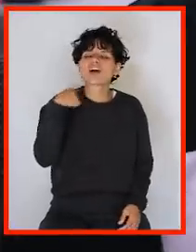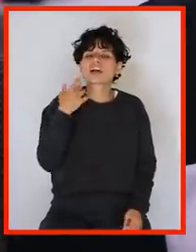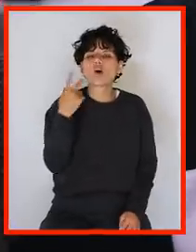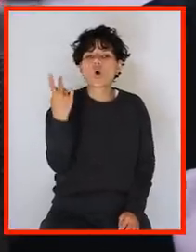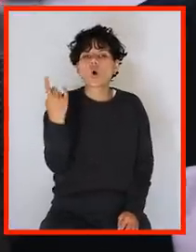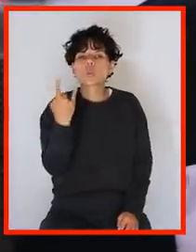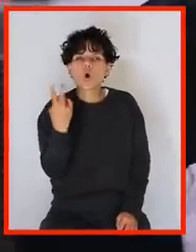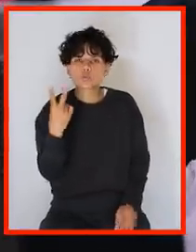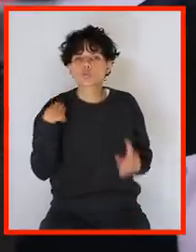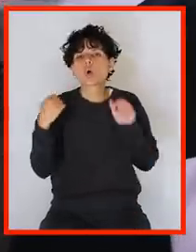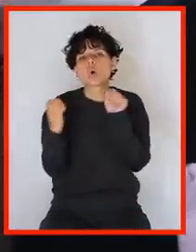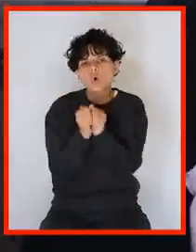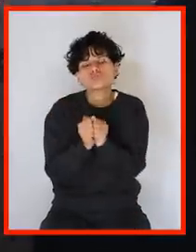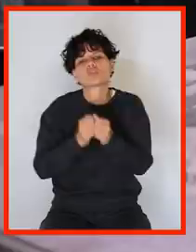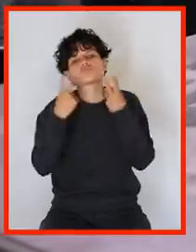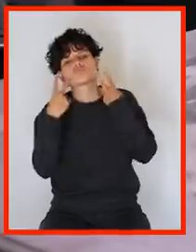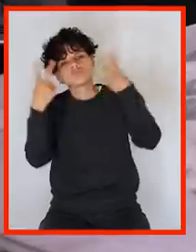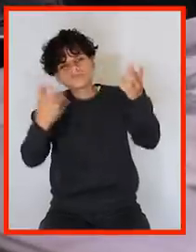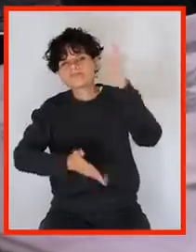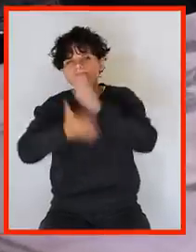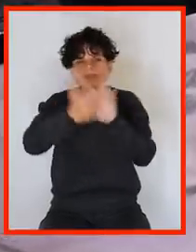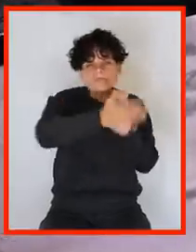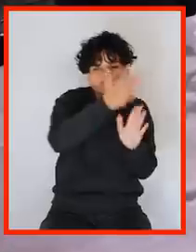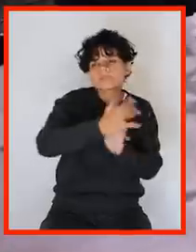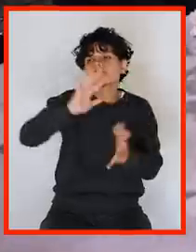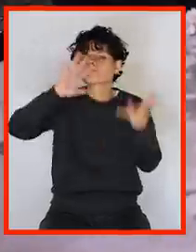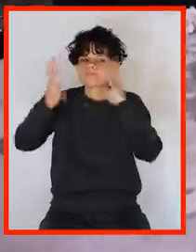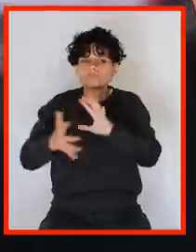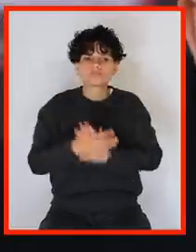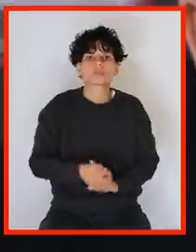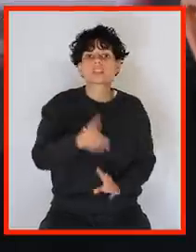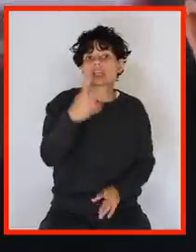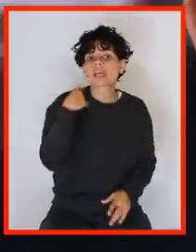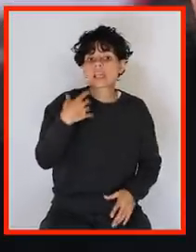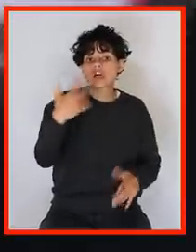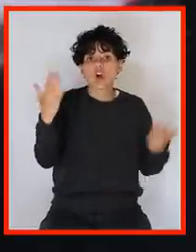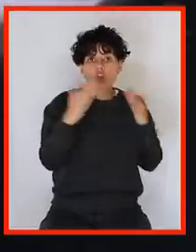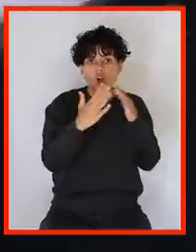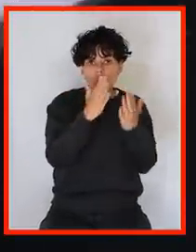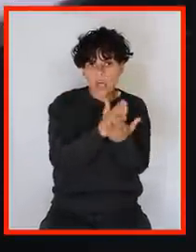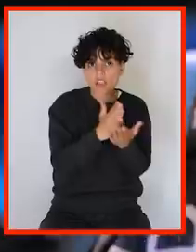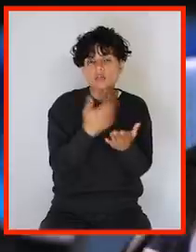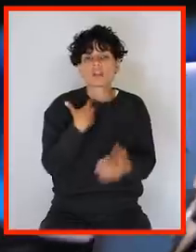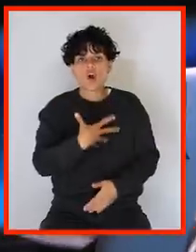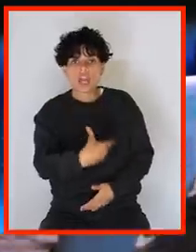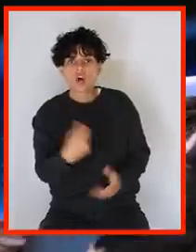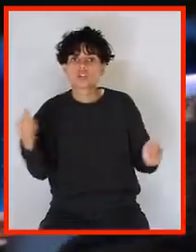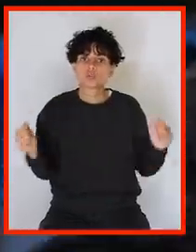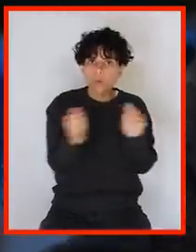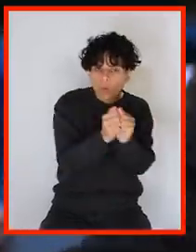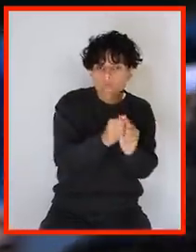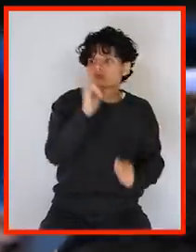andado juntos para todos lados, en las buenas y en las malas, le han tocado los altos y los bajos y los medianos. Dijo que tenemos hasta los hijos en el mismo colegio. Sí, pues no, sí, es